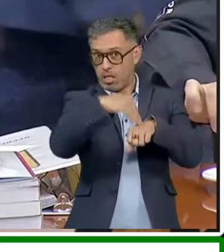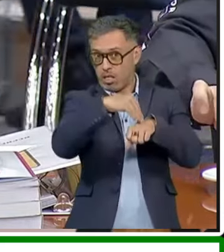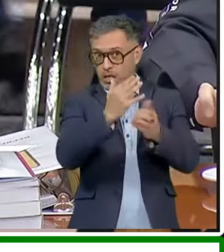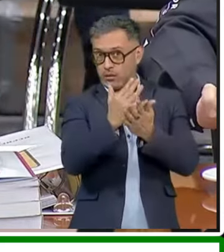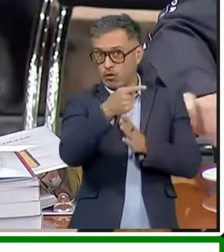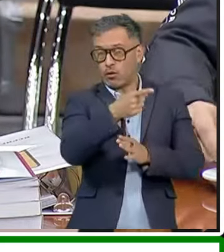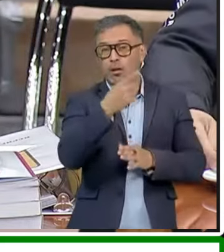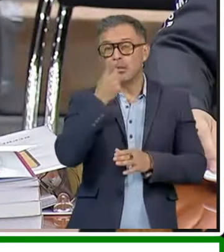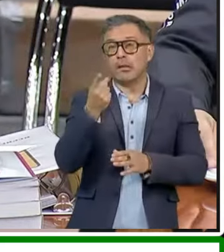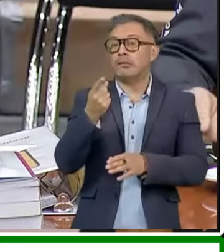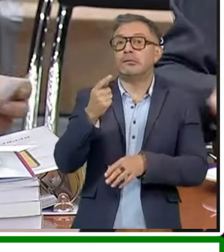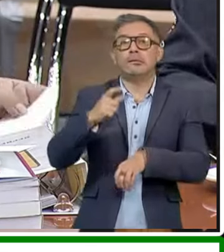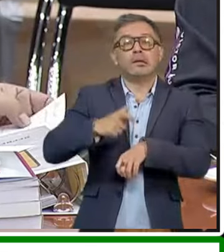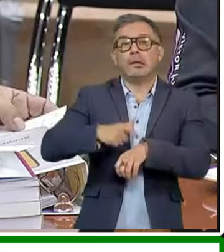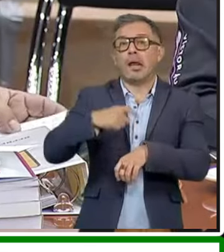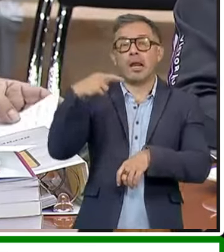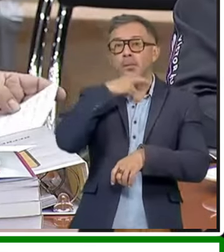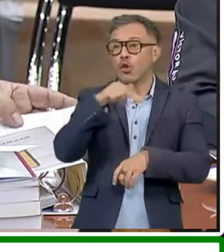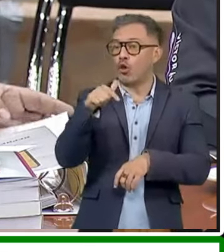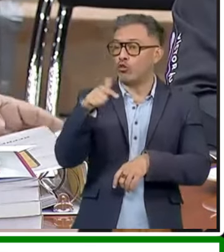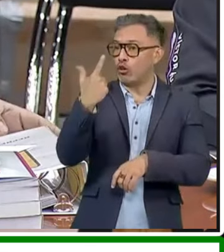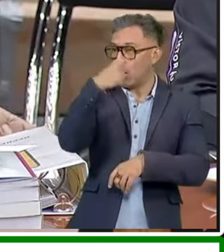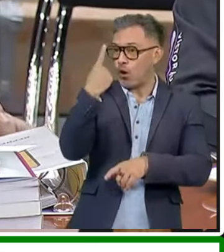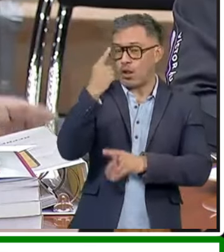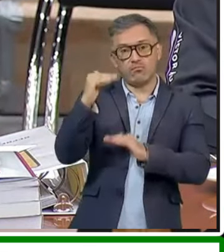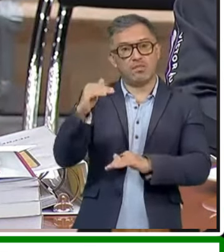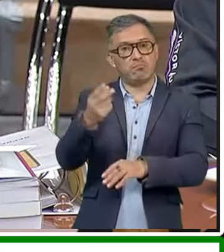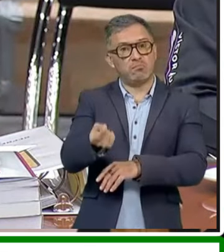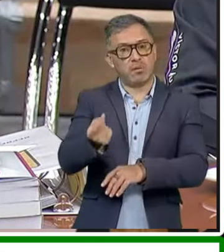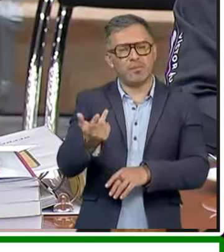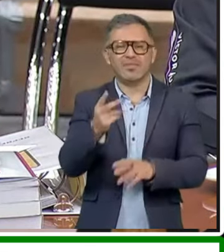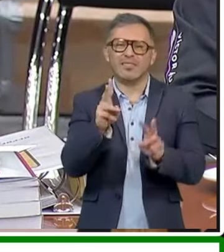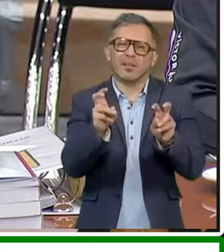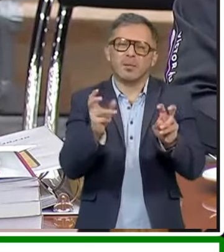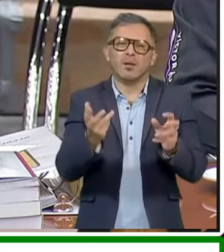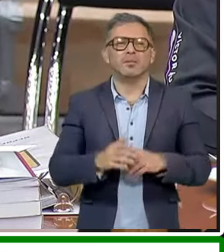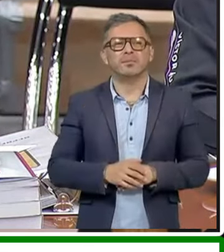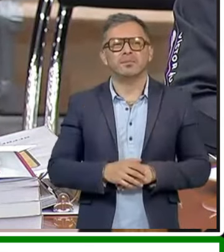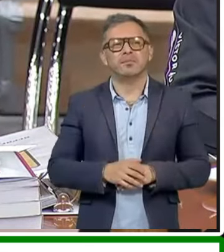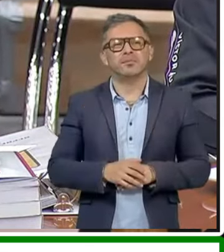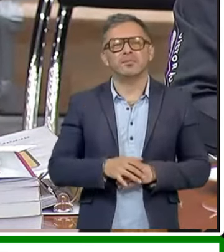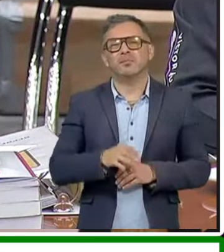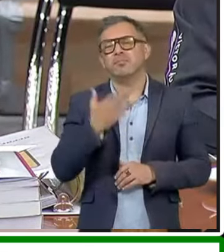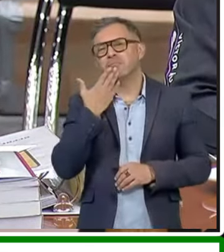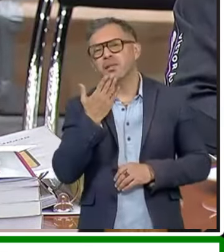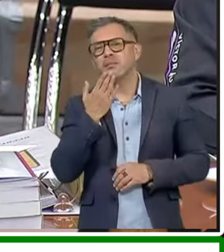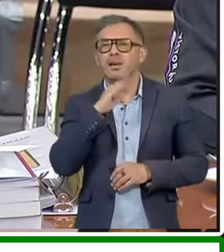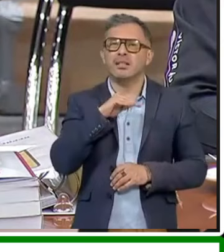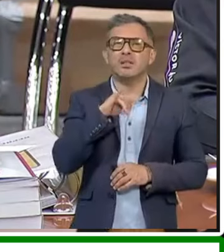de pedir que a las 12 horas, de un asunto muy, que además es muy, muy debatible,